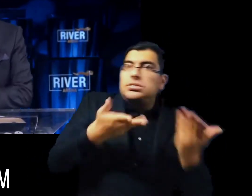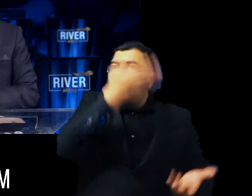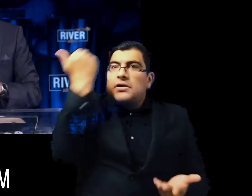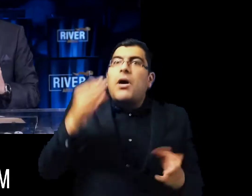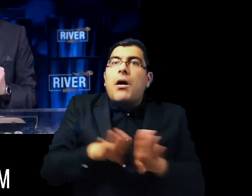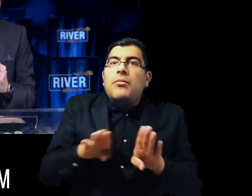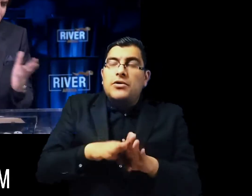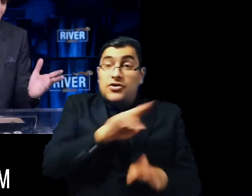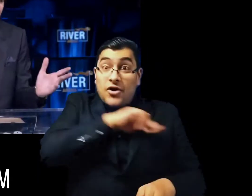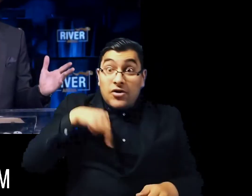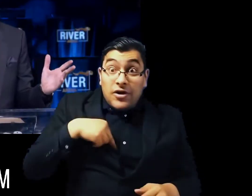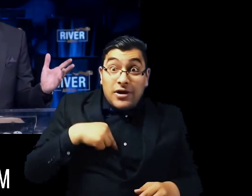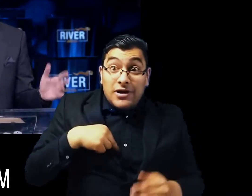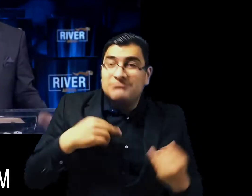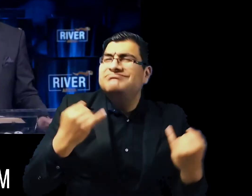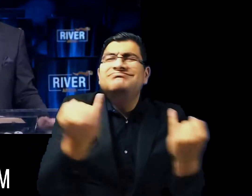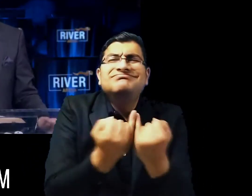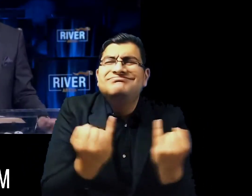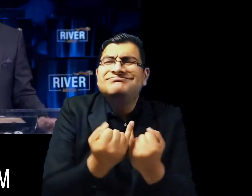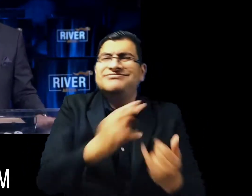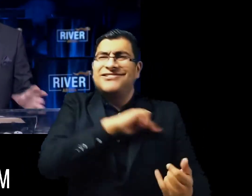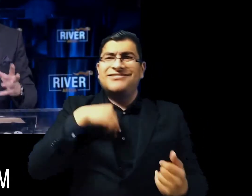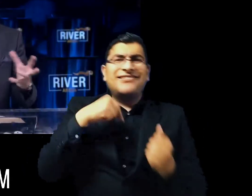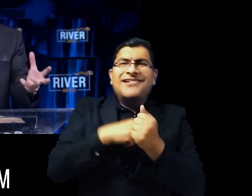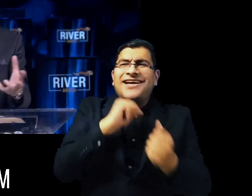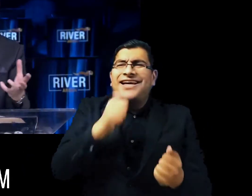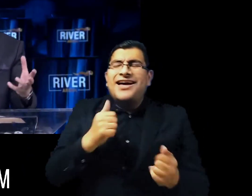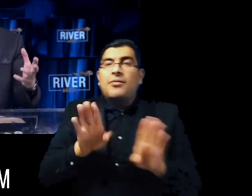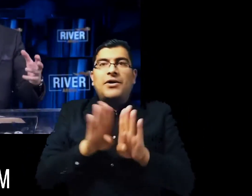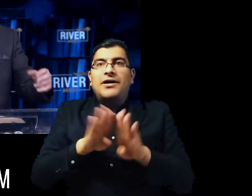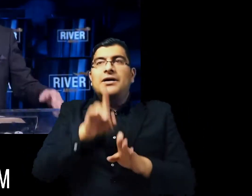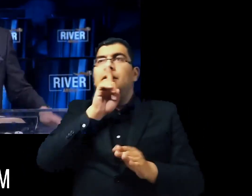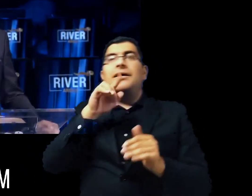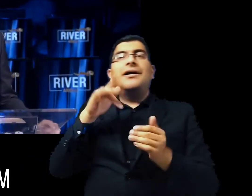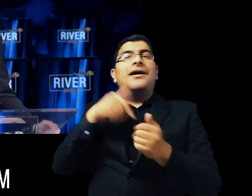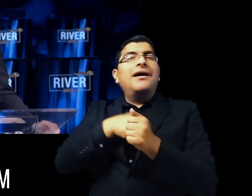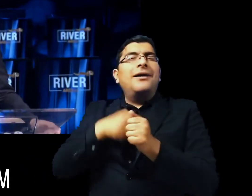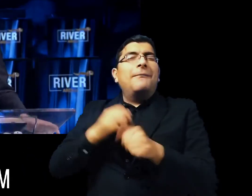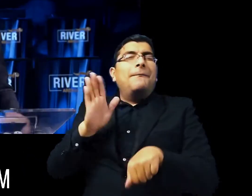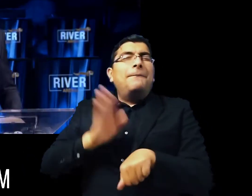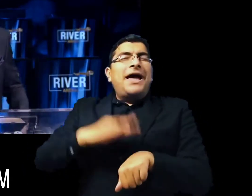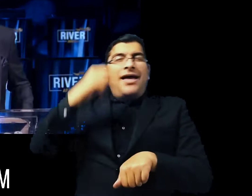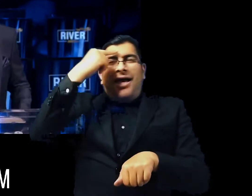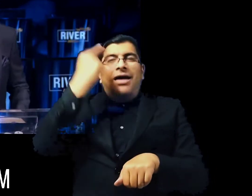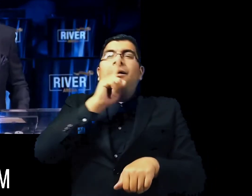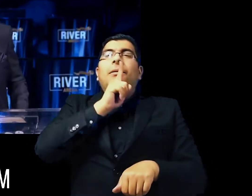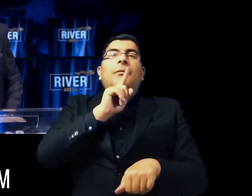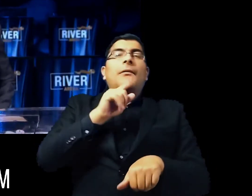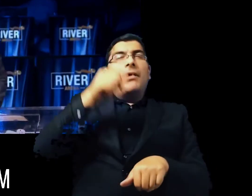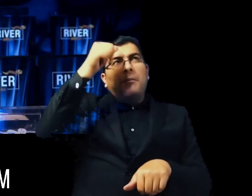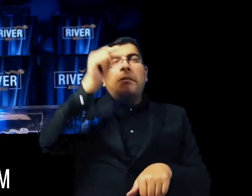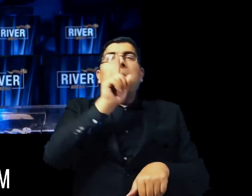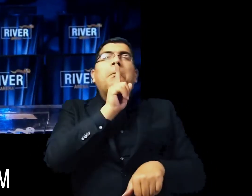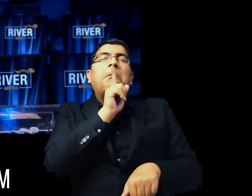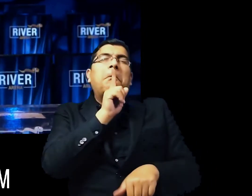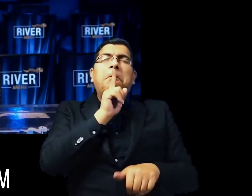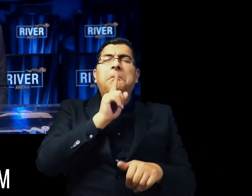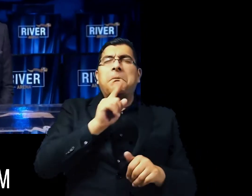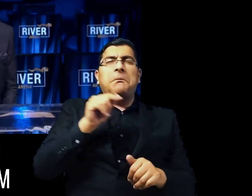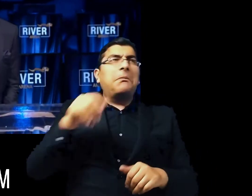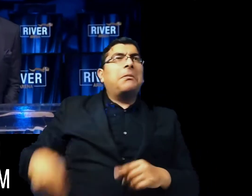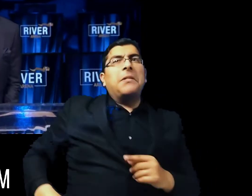tampoco. No nos escondemos ya tras los árboles, pero tenemos formas más sofisticadas de lidiar con la culpa.